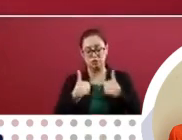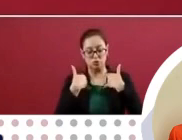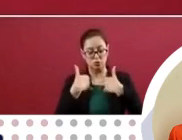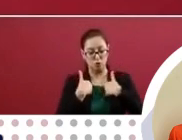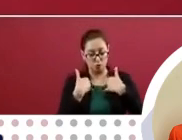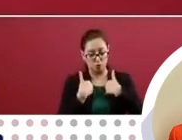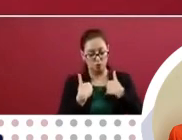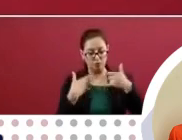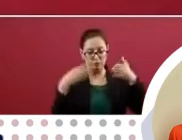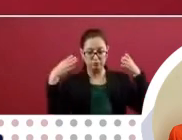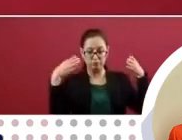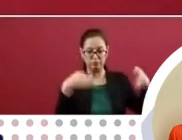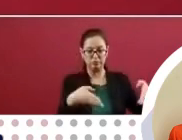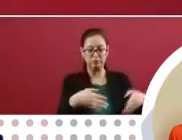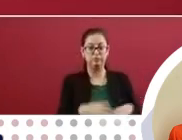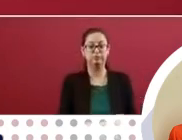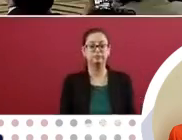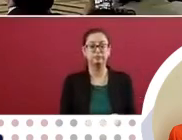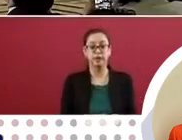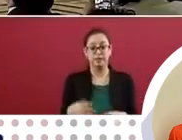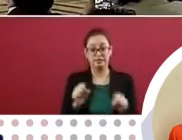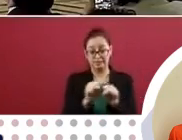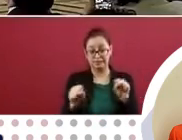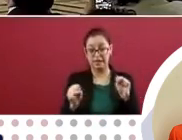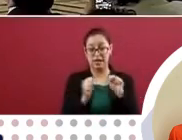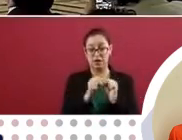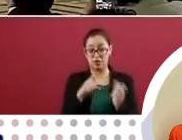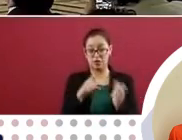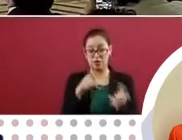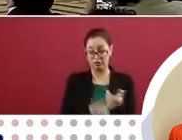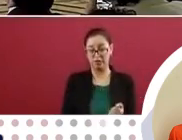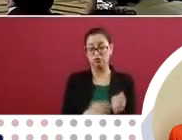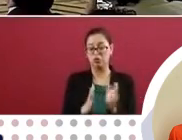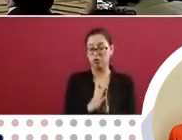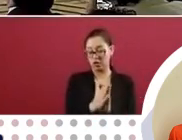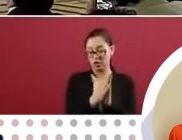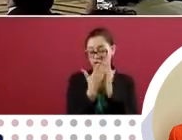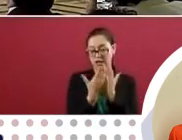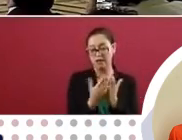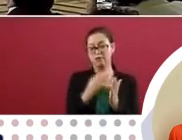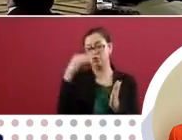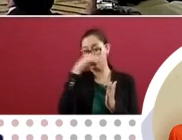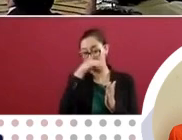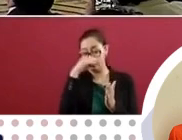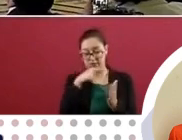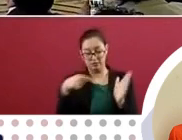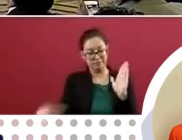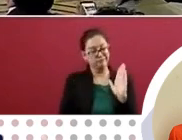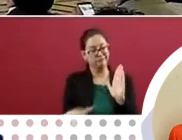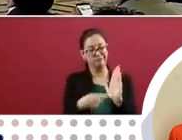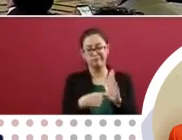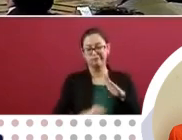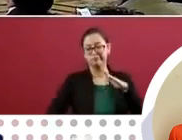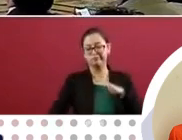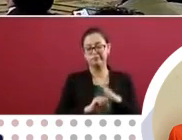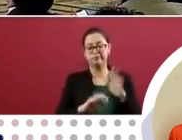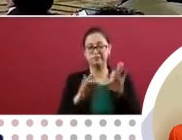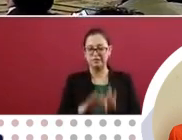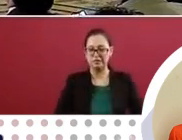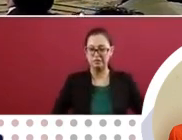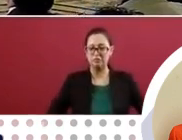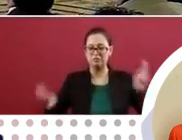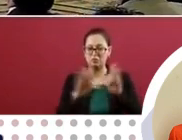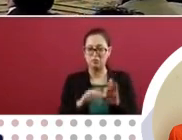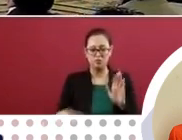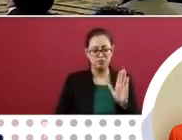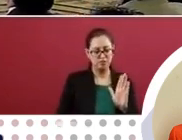tuvo una hija, bueno, bautizó a una hija, y el presidente López Obrador fue el padrino. en el